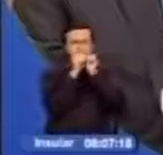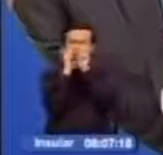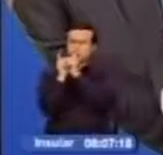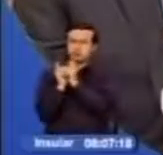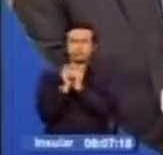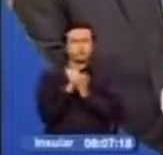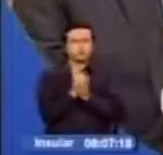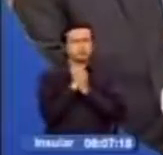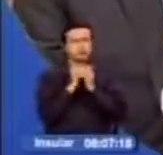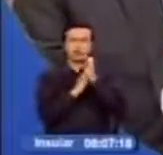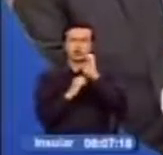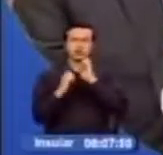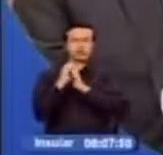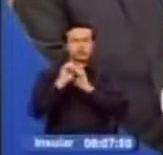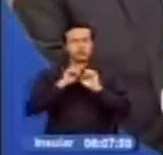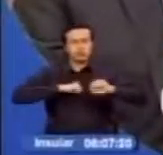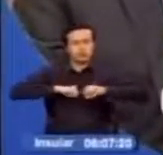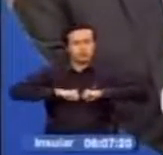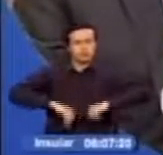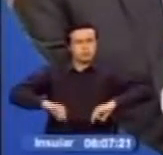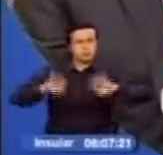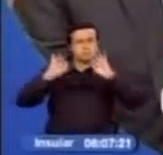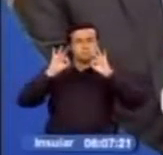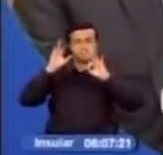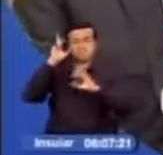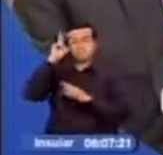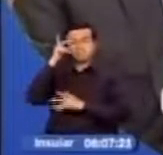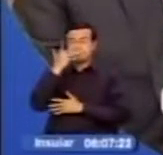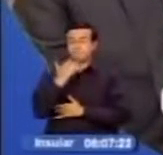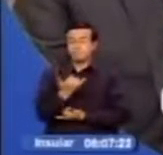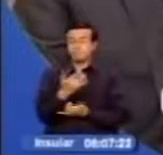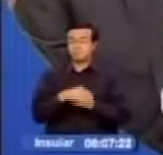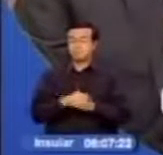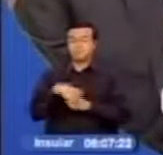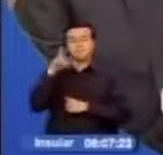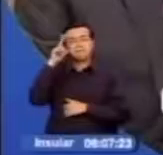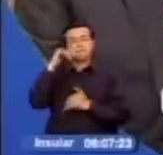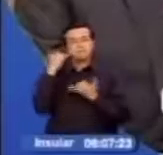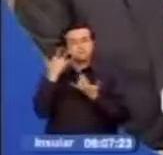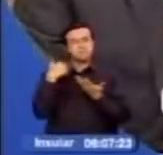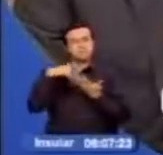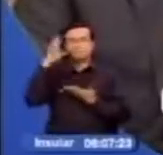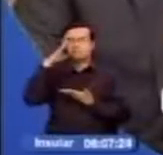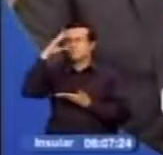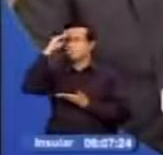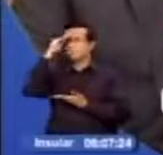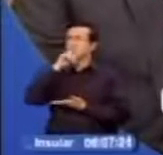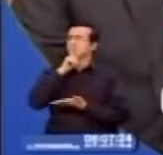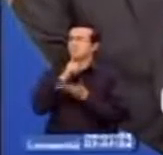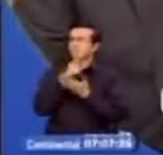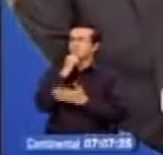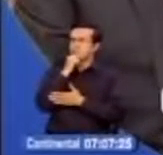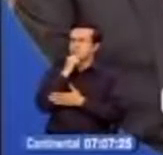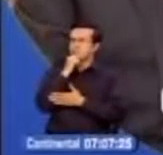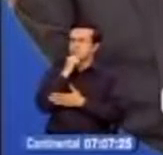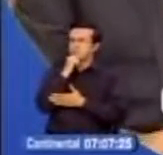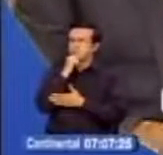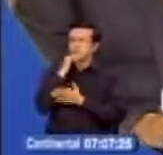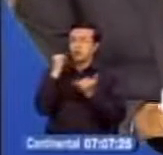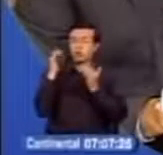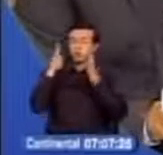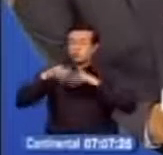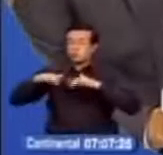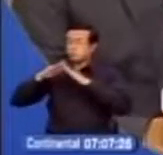dar una estructura mucho más operativa. Yo creo que tenemos que sacar lecciones de la dureza de algo que